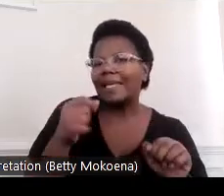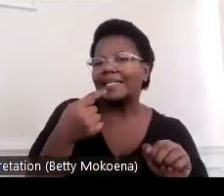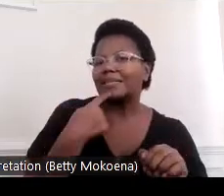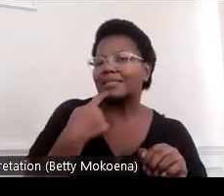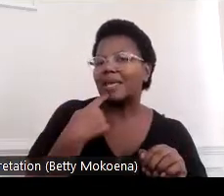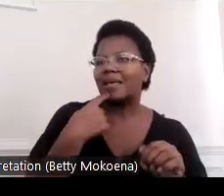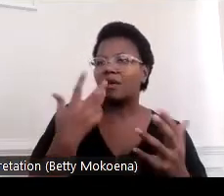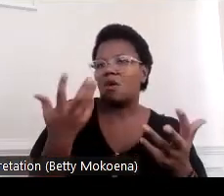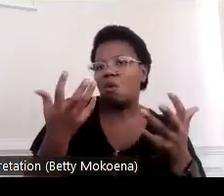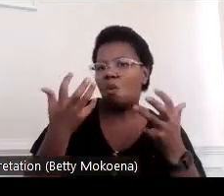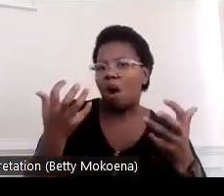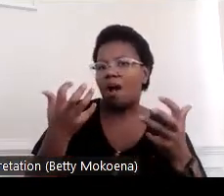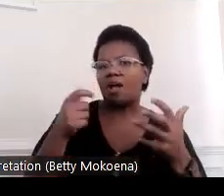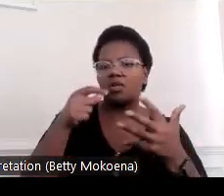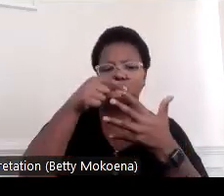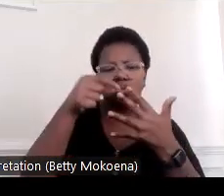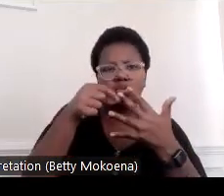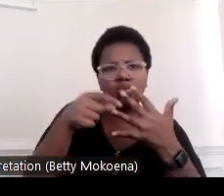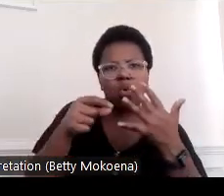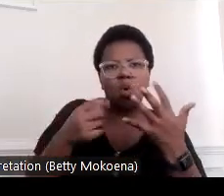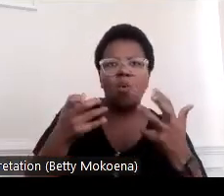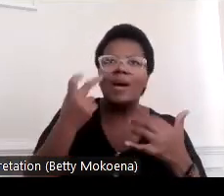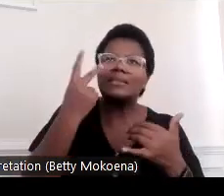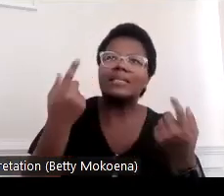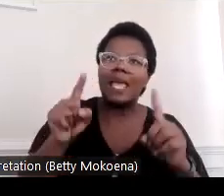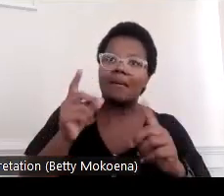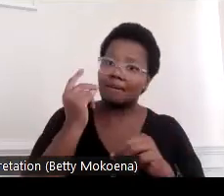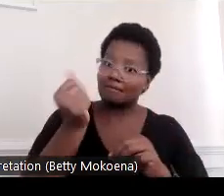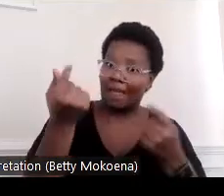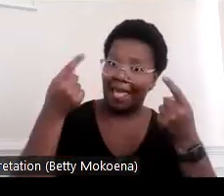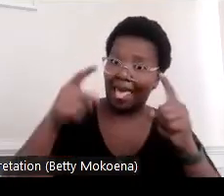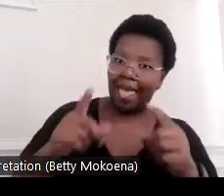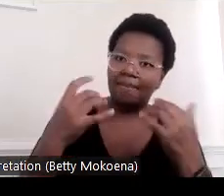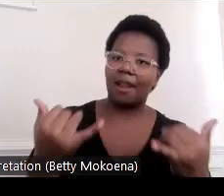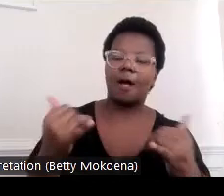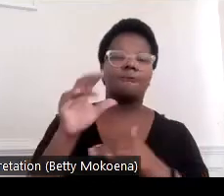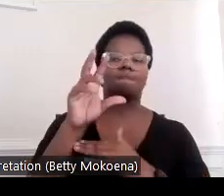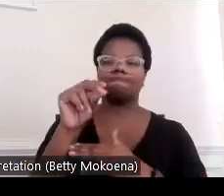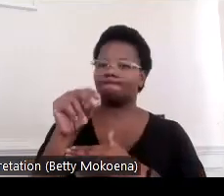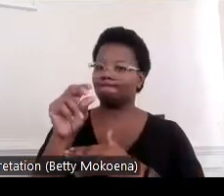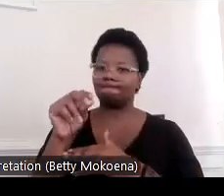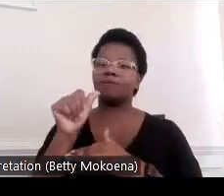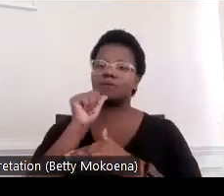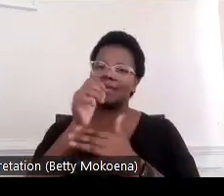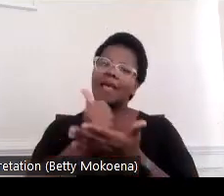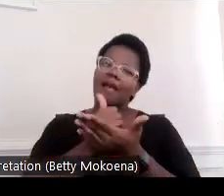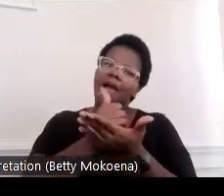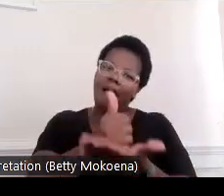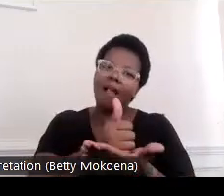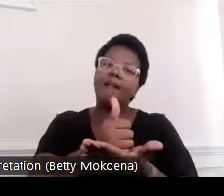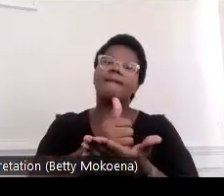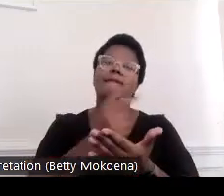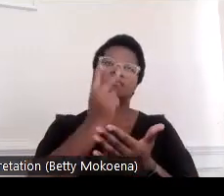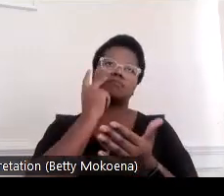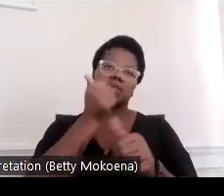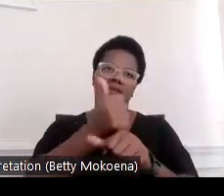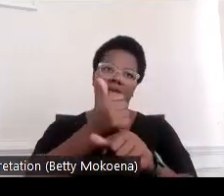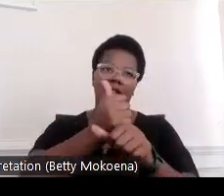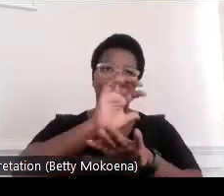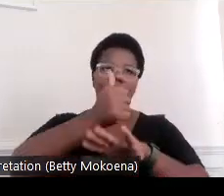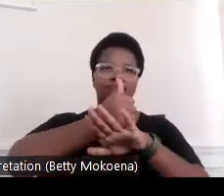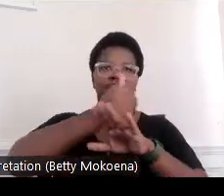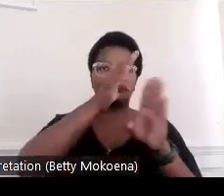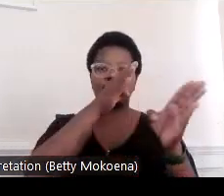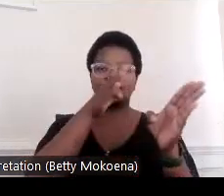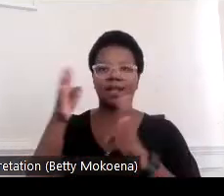la necesidad de esa persona o deseo o elección aunque no sea inmediatamente por varias razones verdad de hecho es